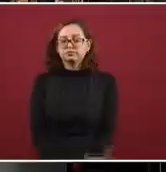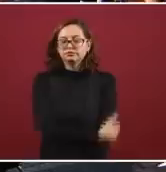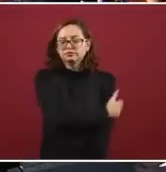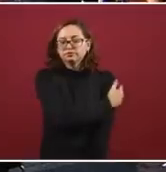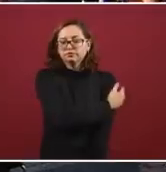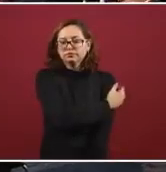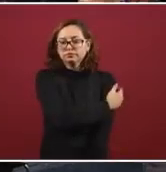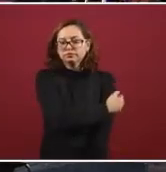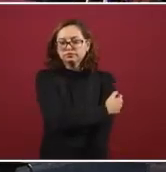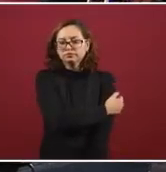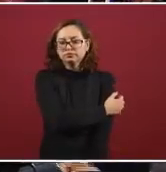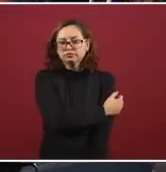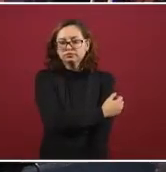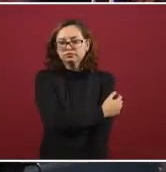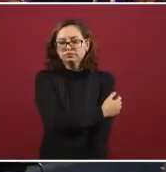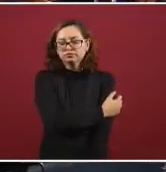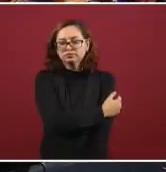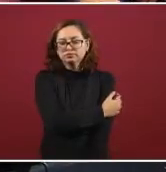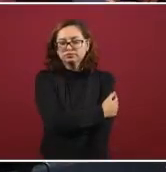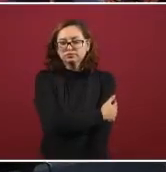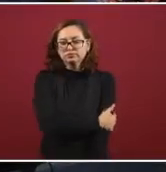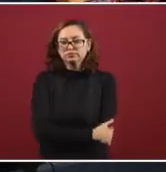¿Allá? Sí.